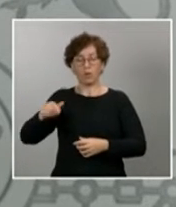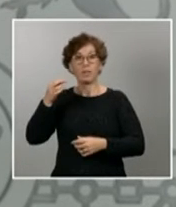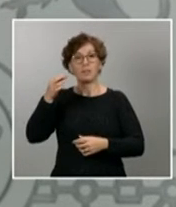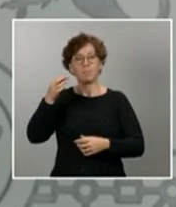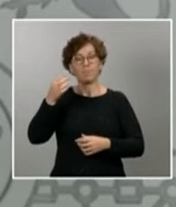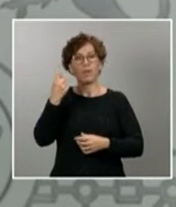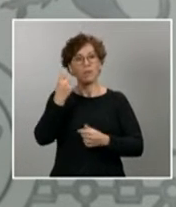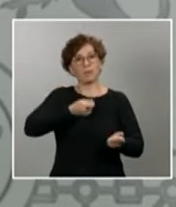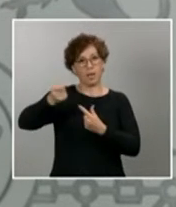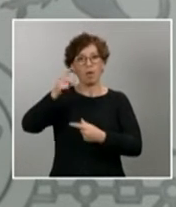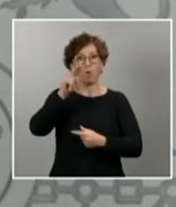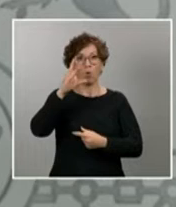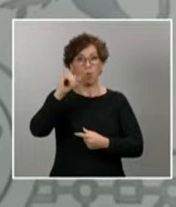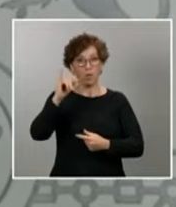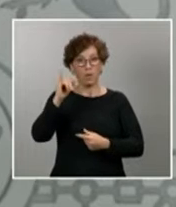es de